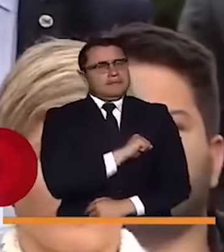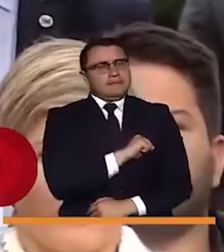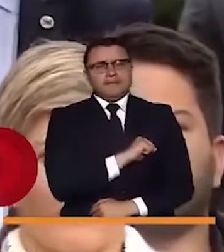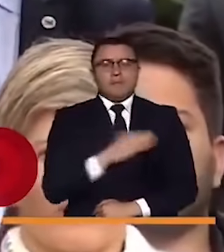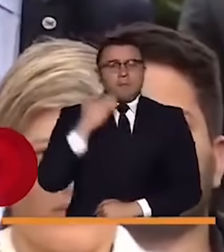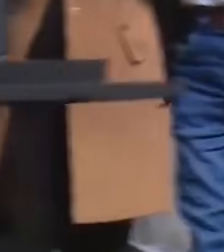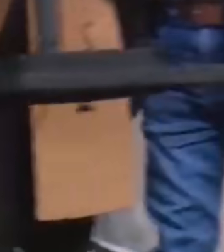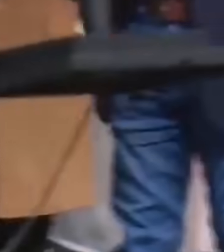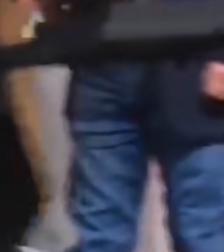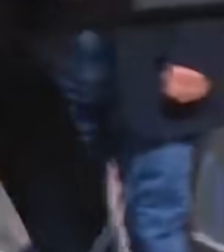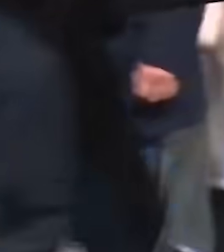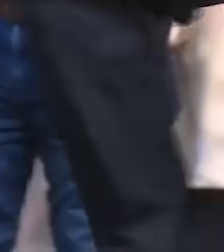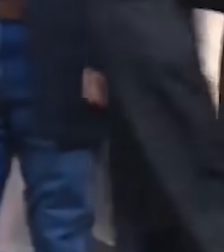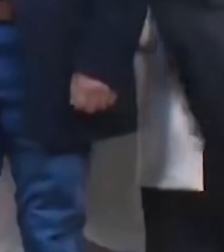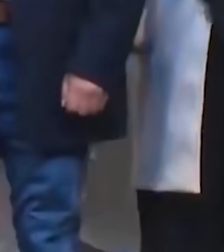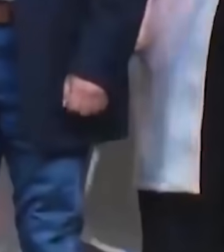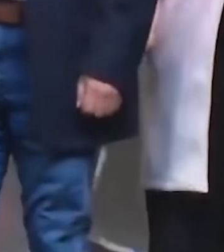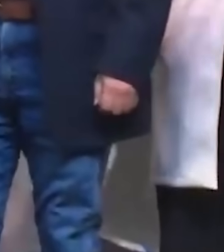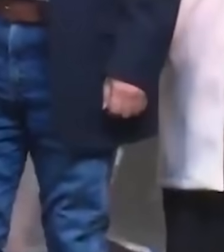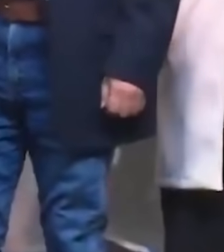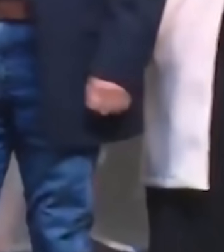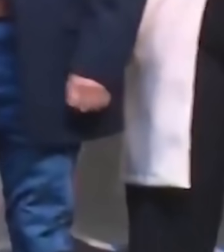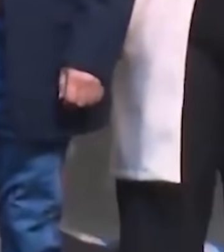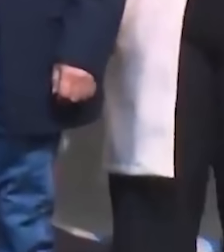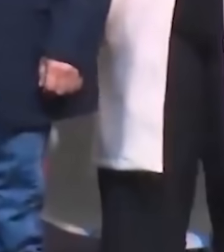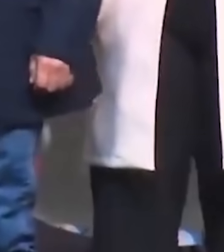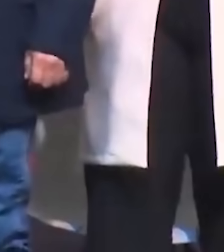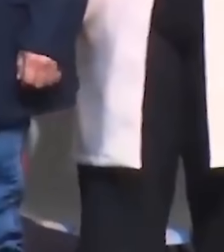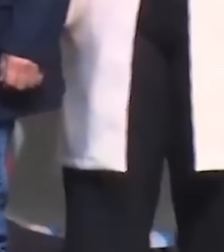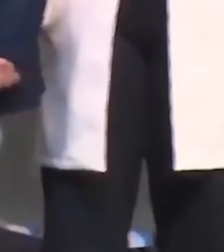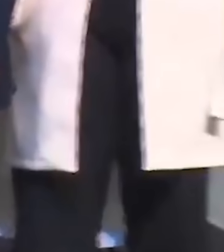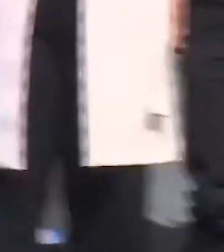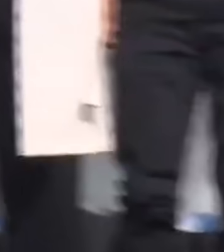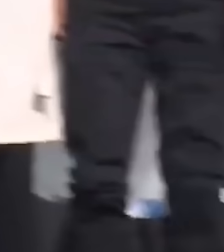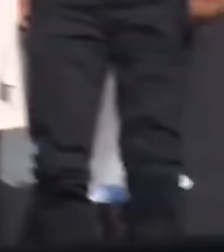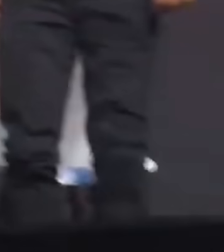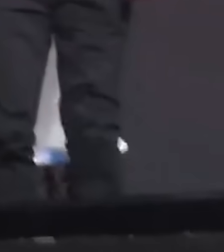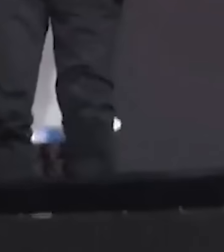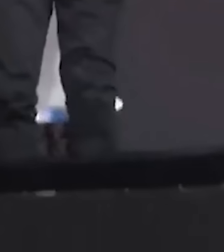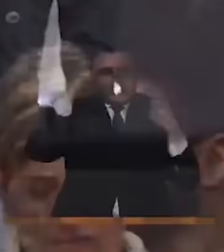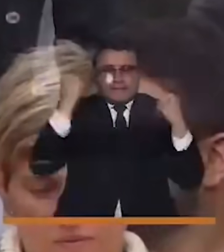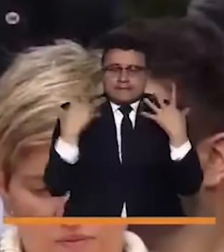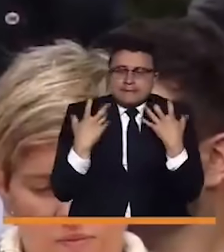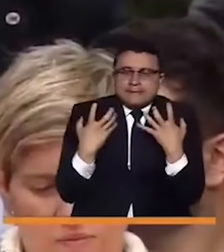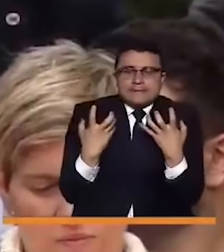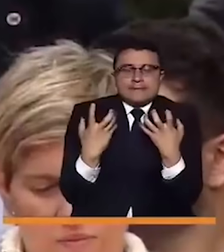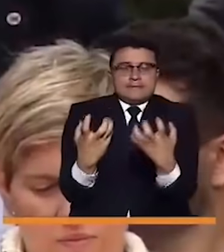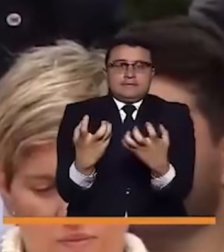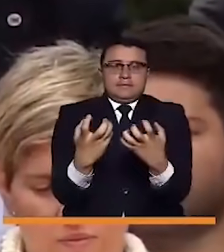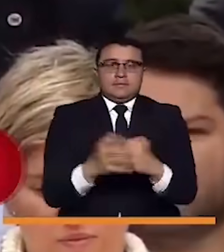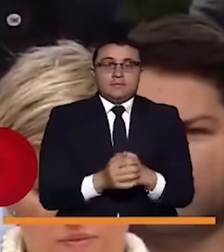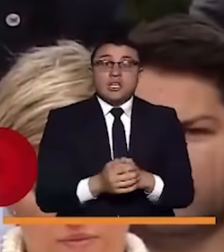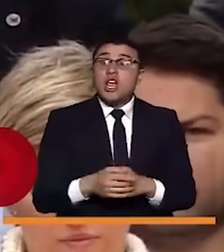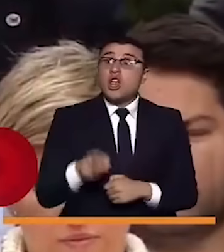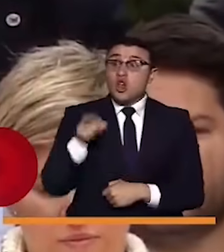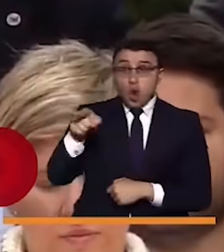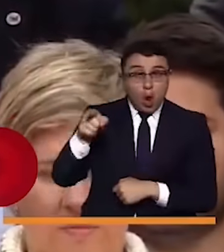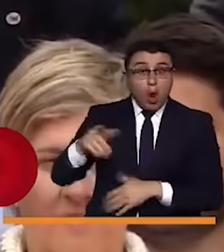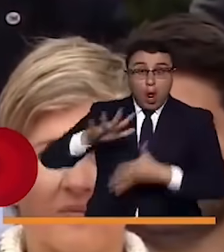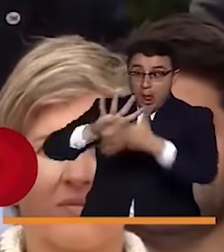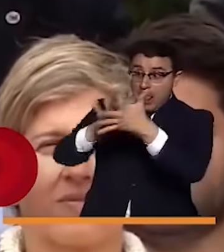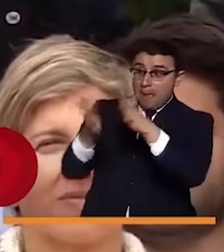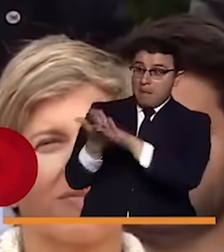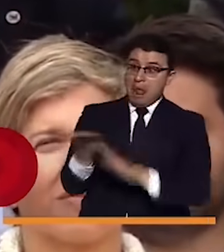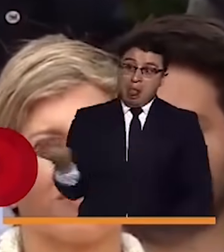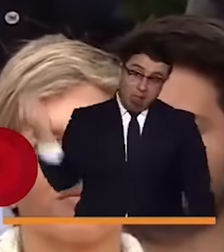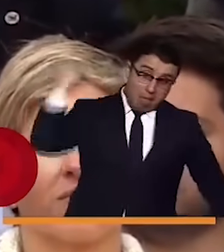Luzmery Tristán. Y fue enfático en que su gobierno cumplirá los acuerdos de paz. Hacerle conejo a la paz, como